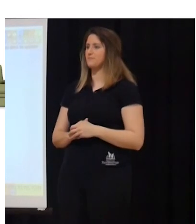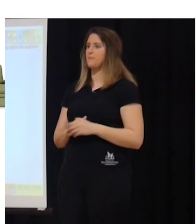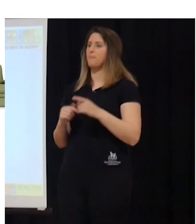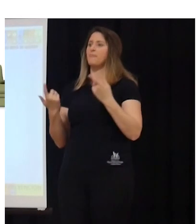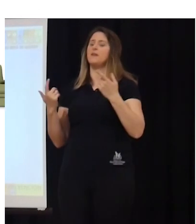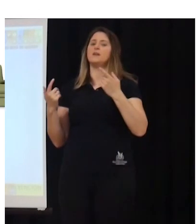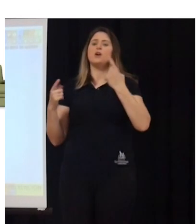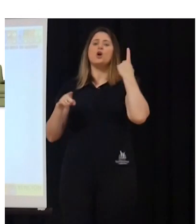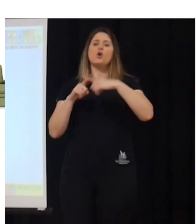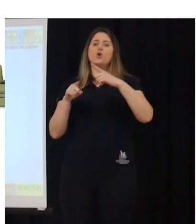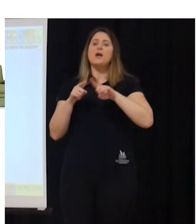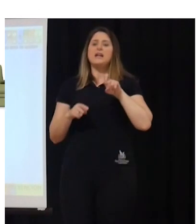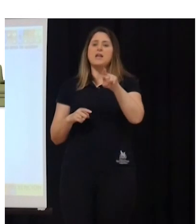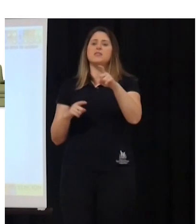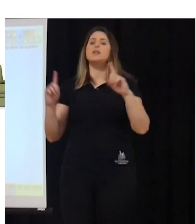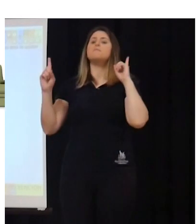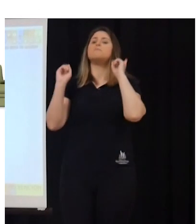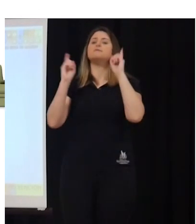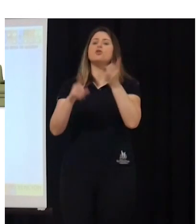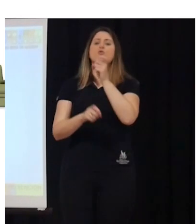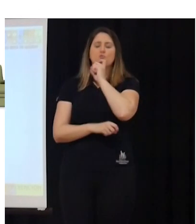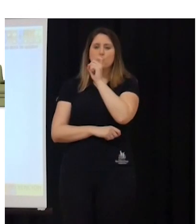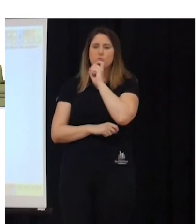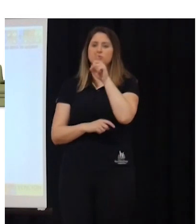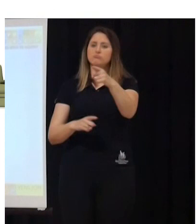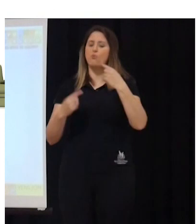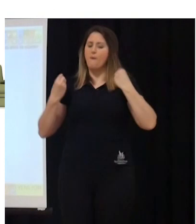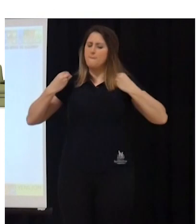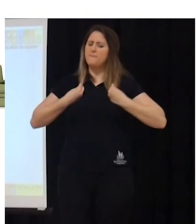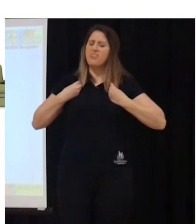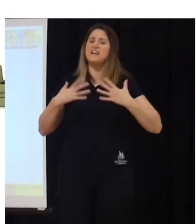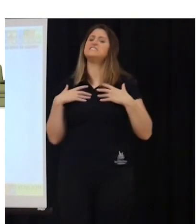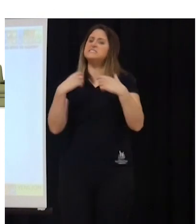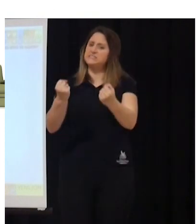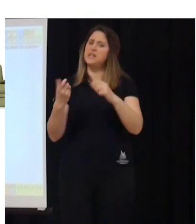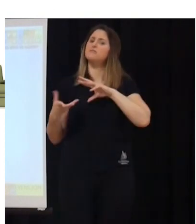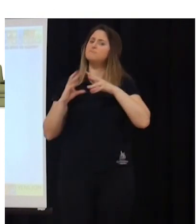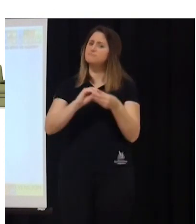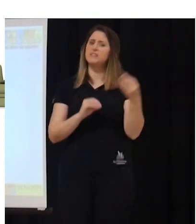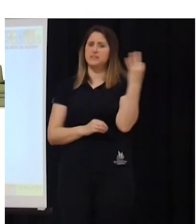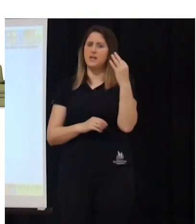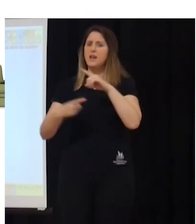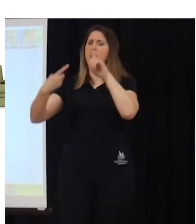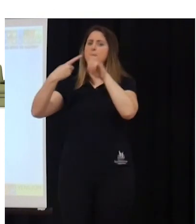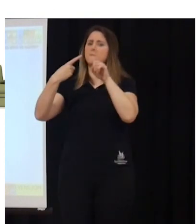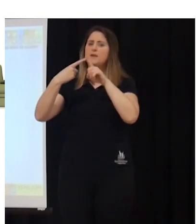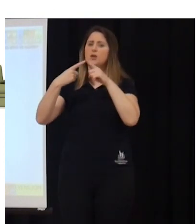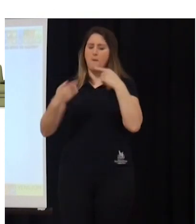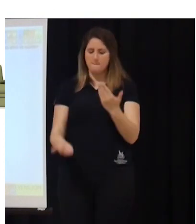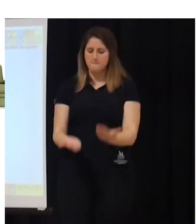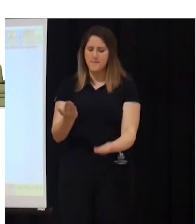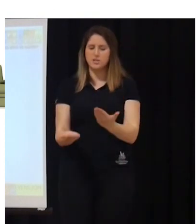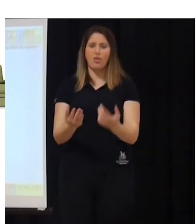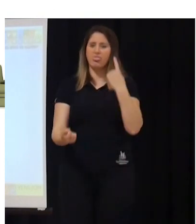Siguientes cosas para prevenir el cáncer. Adopten una vida sana. La primera sería controlen su peso.